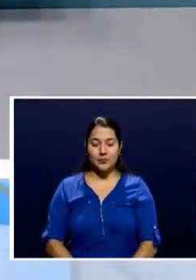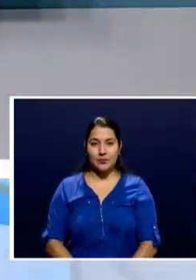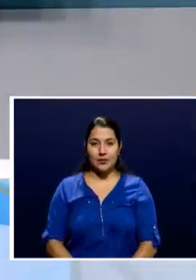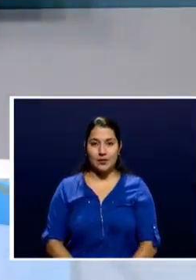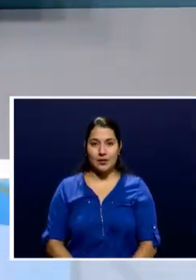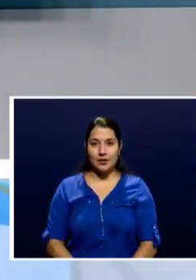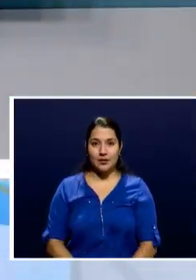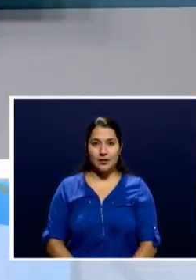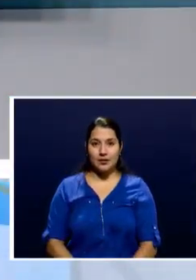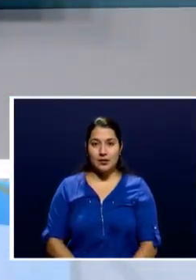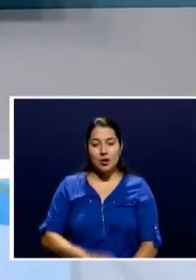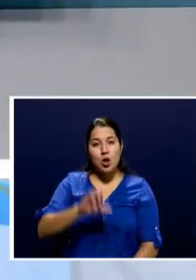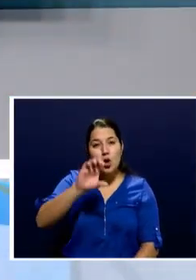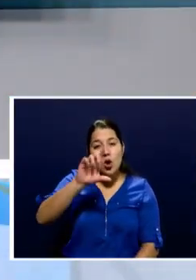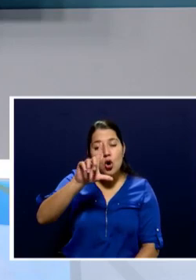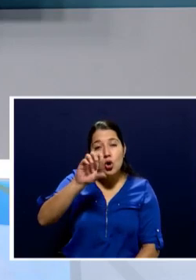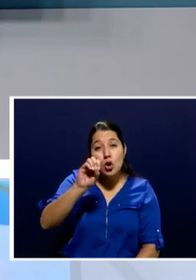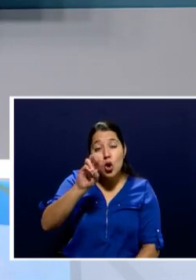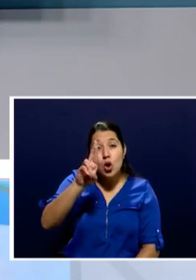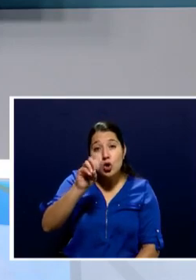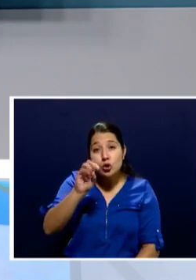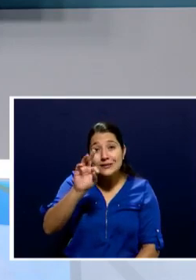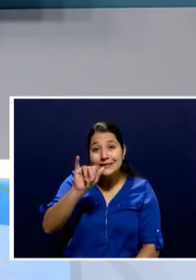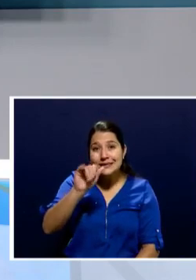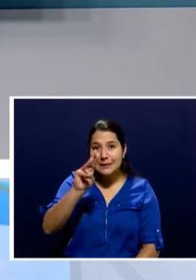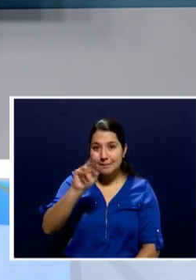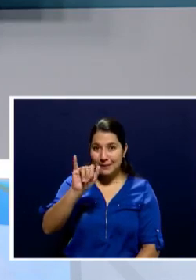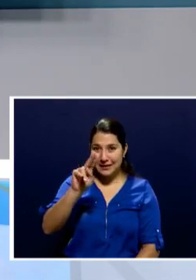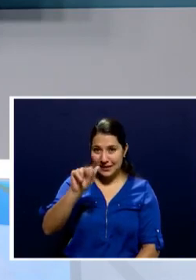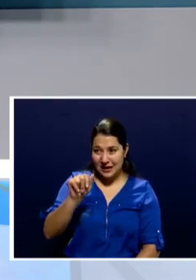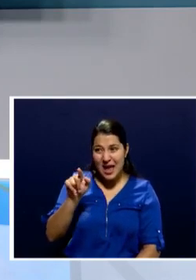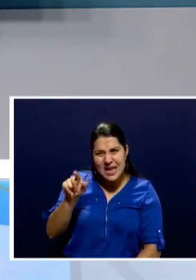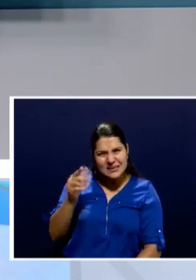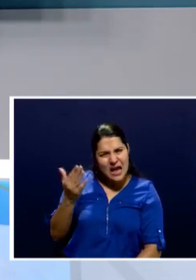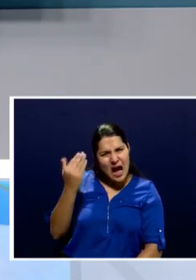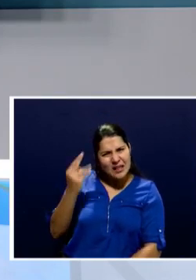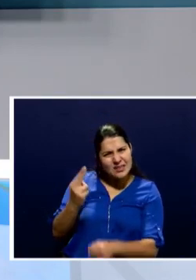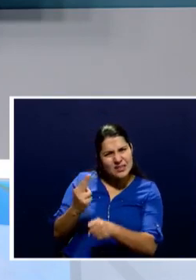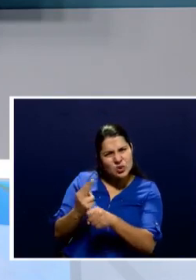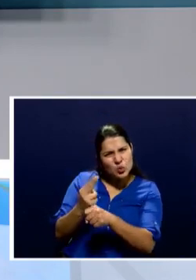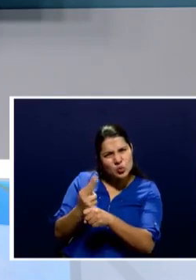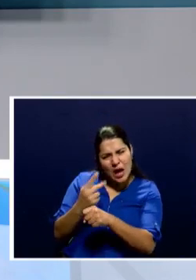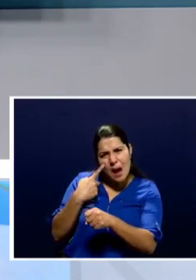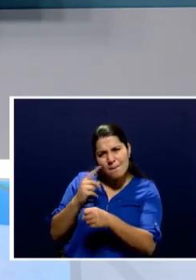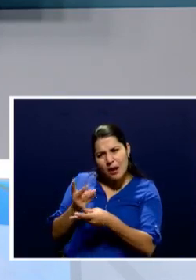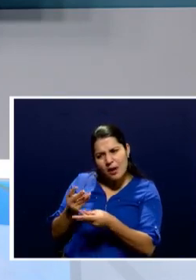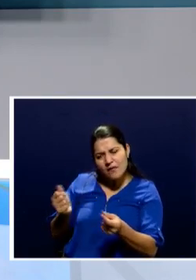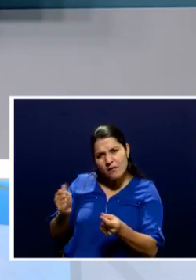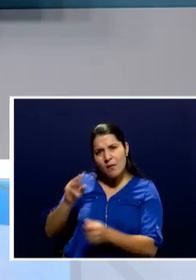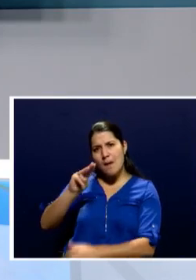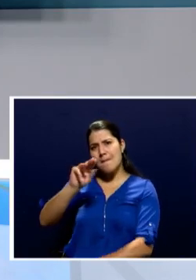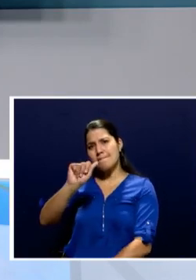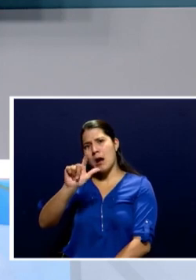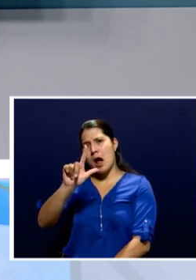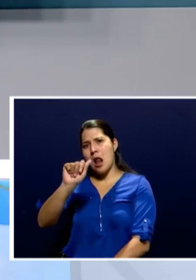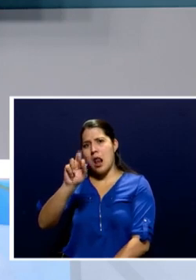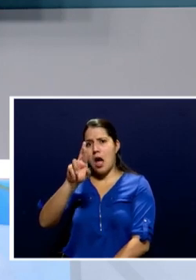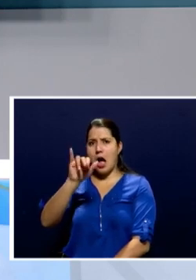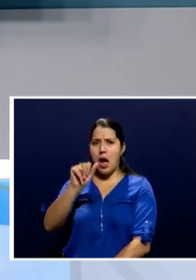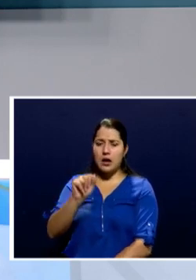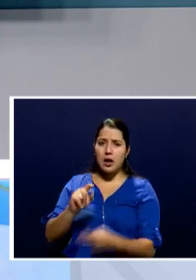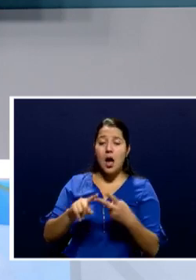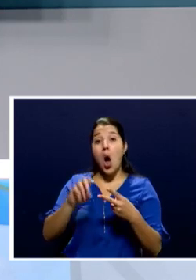La cloroquinina, un medicamento que se utilizaba para combatir la malaria y enfermedades como la artritis, está siendo